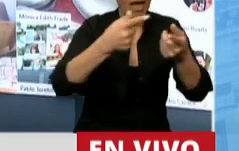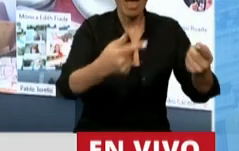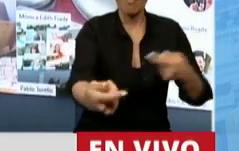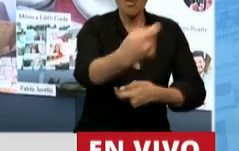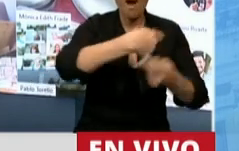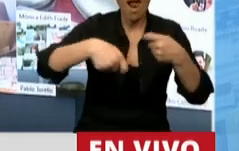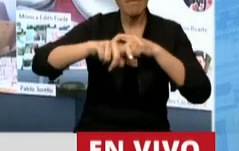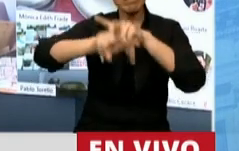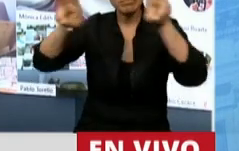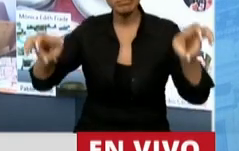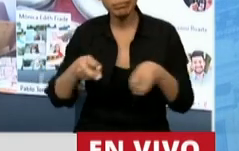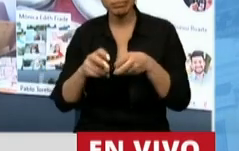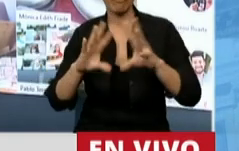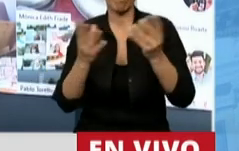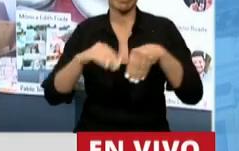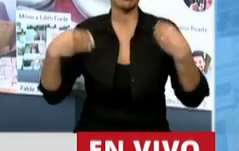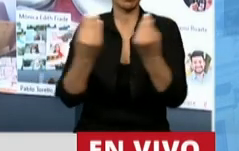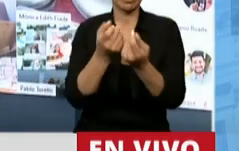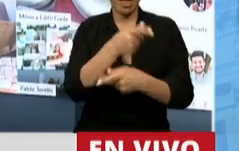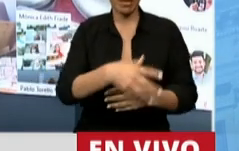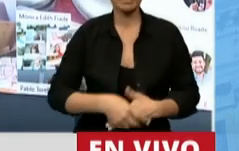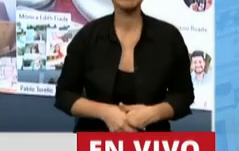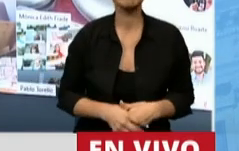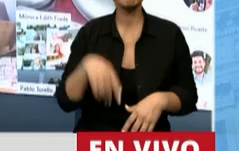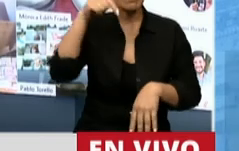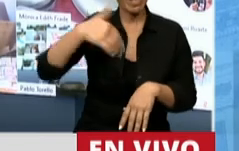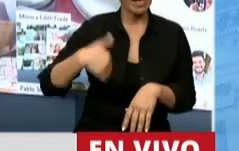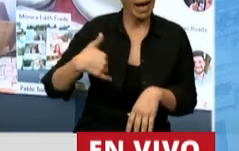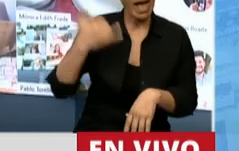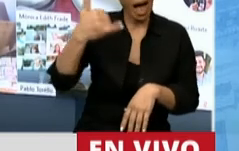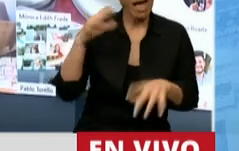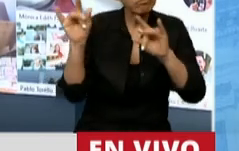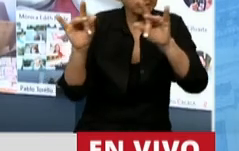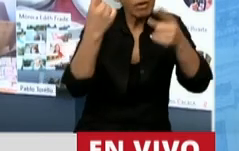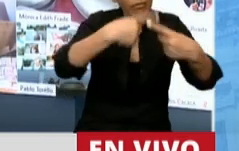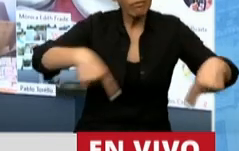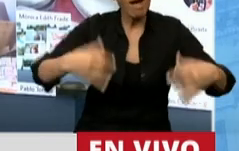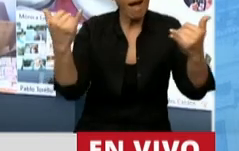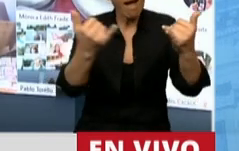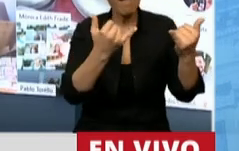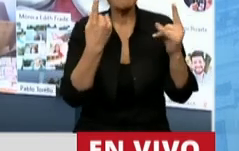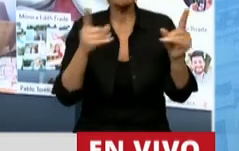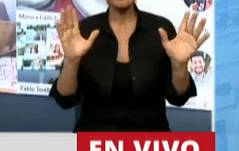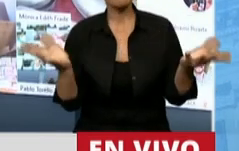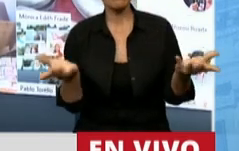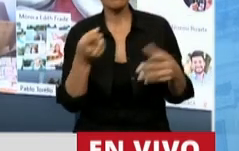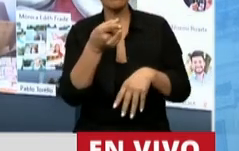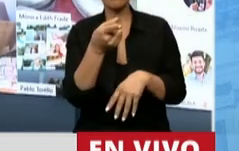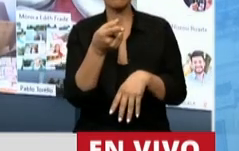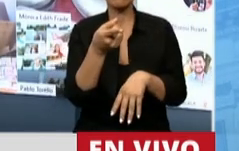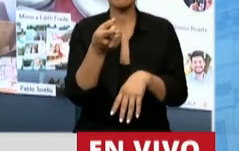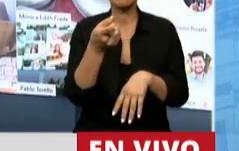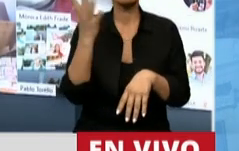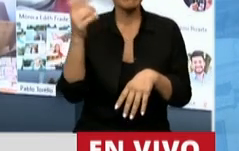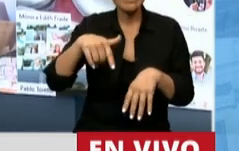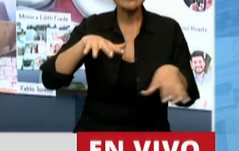multiplicación de los resultados. Somos un país que tenemos muchas dificultades. Esta industria,